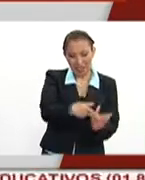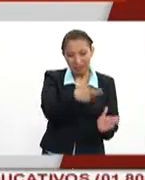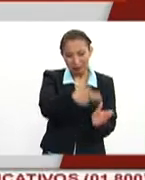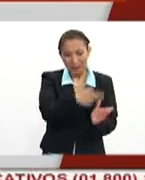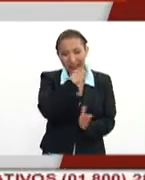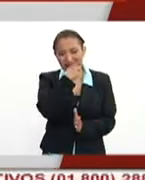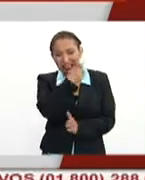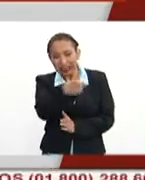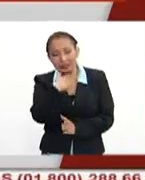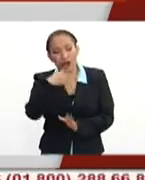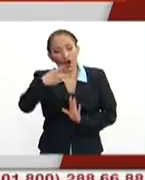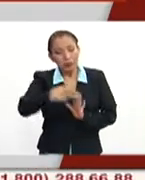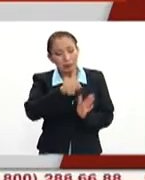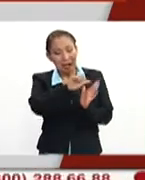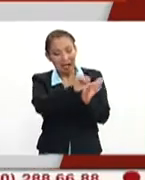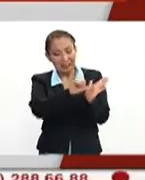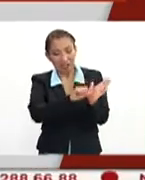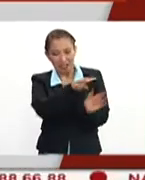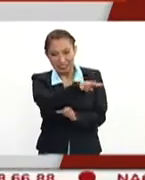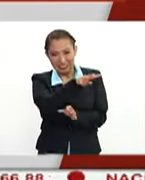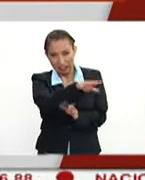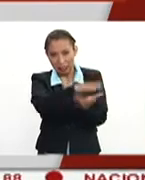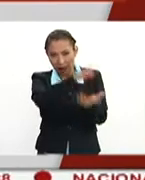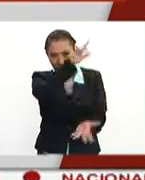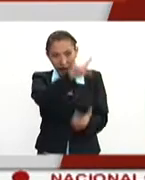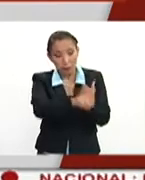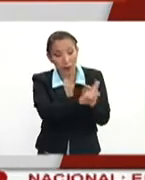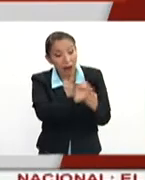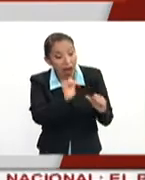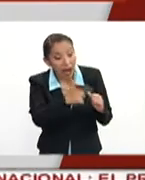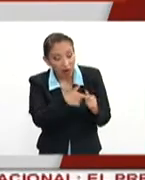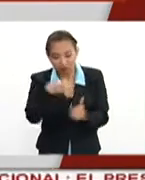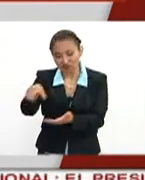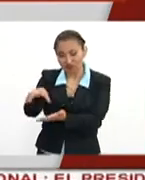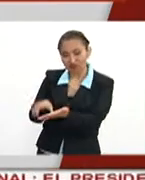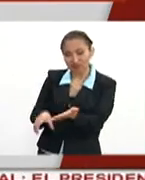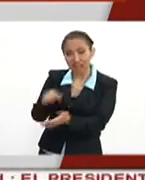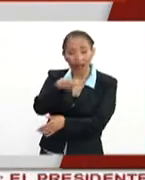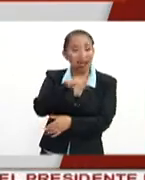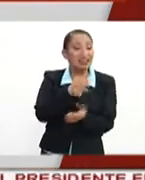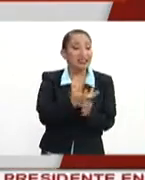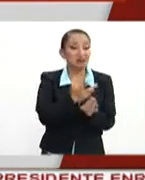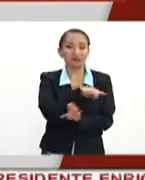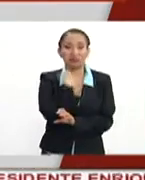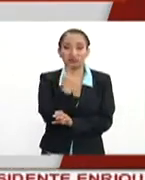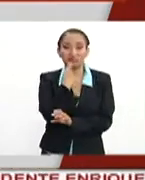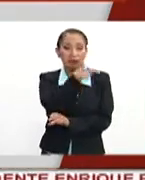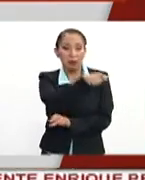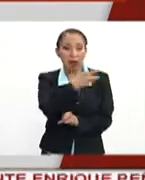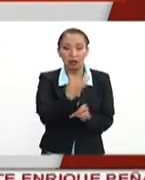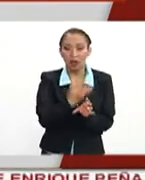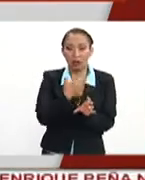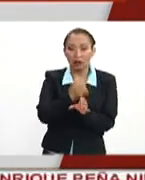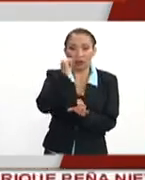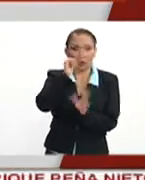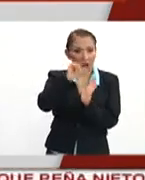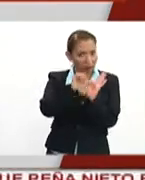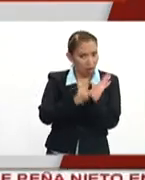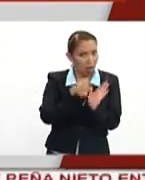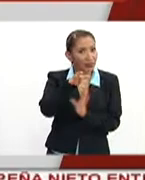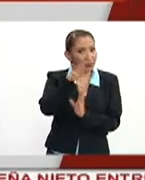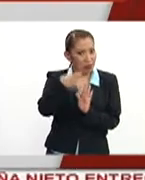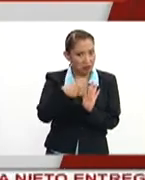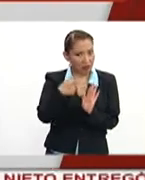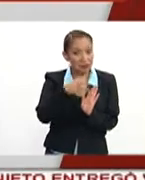que mencionas que se ha recurrido al artículo 19, aunque la mayoría han sido perdidas por Estados Unidos ha recurrido al artículo 19